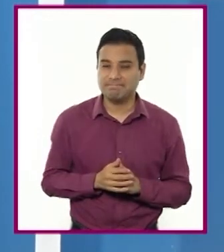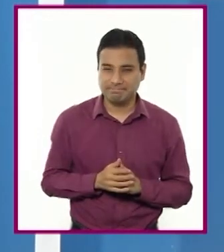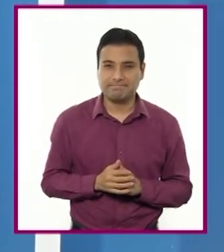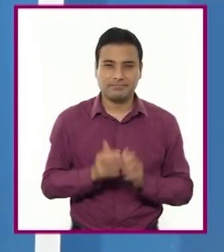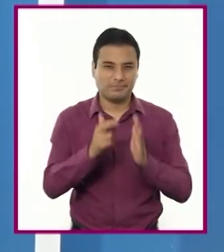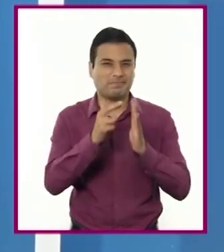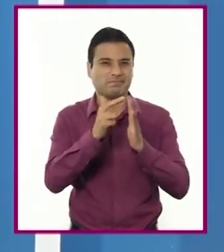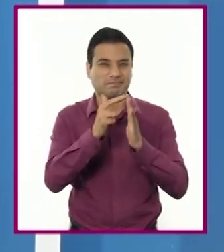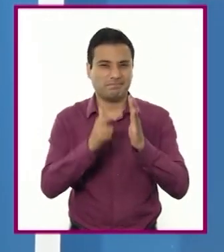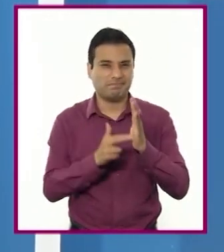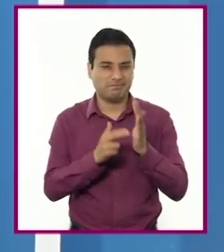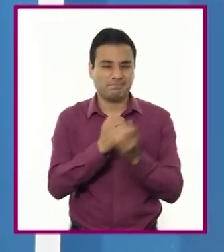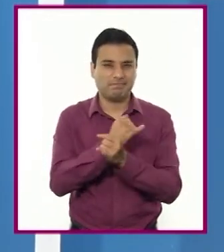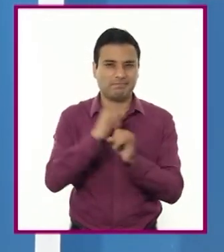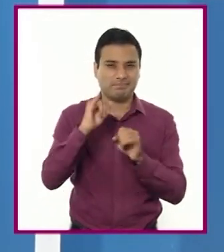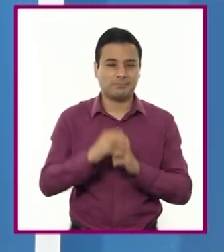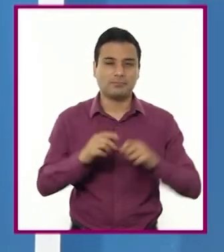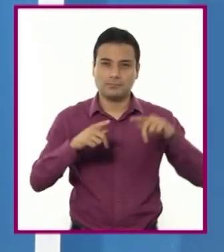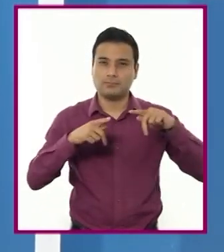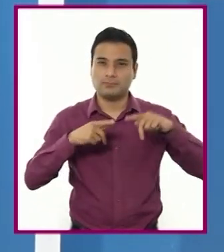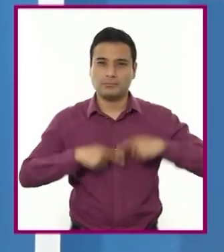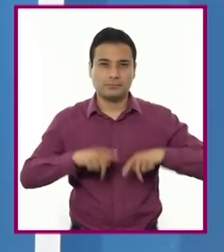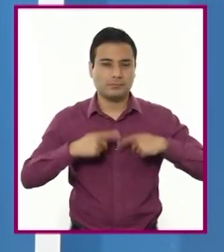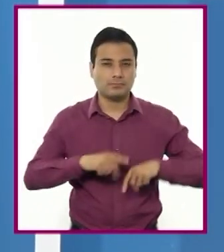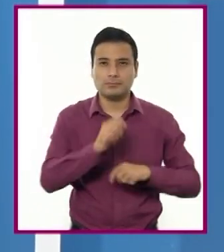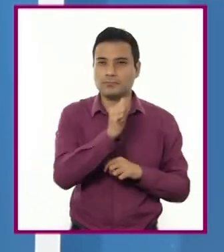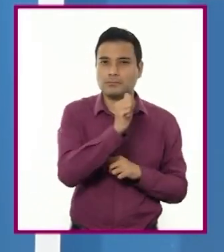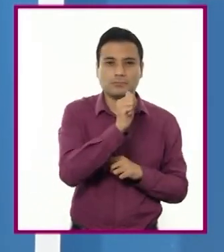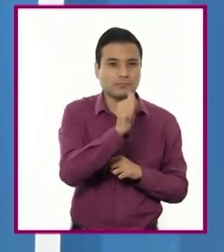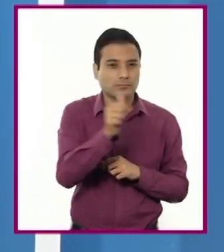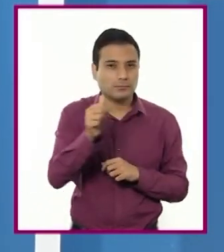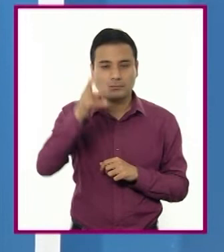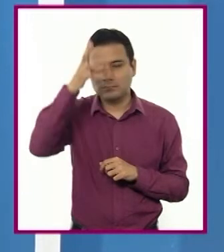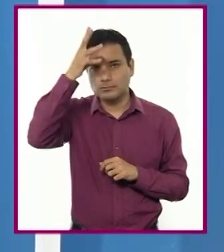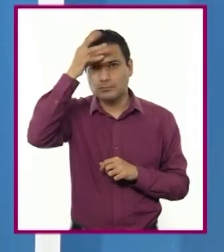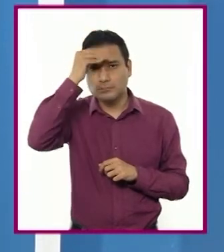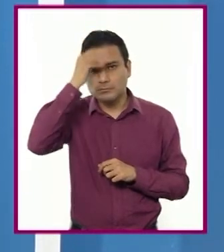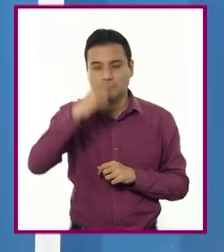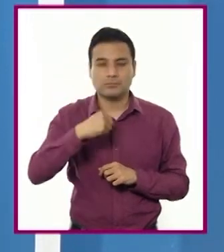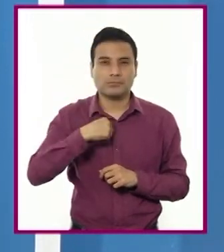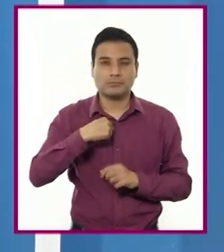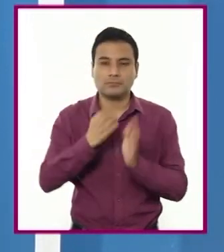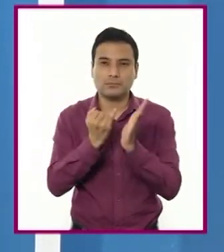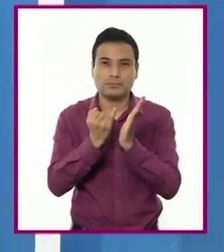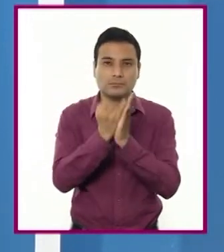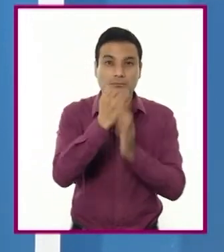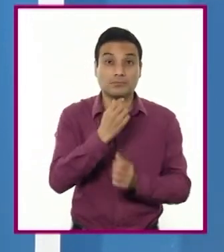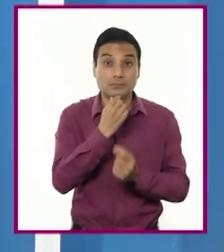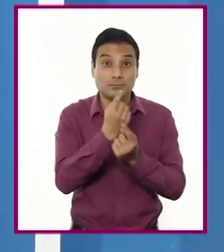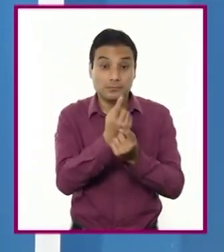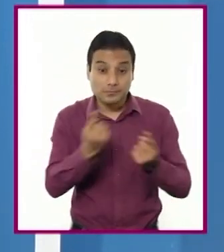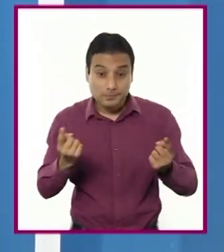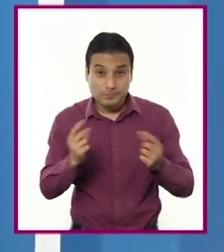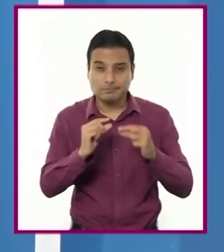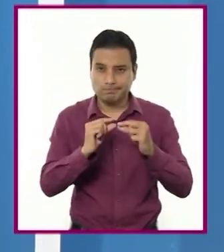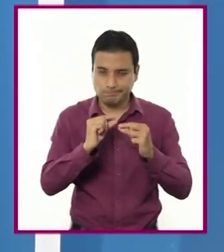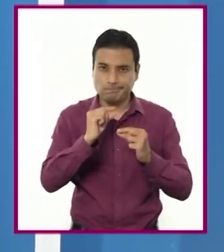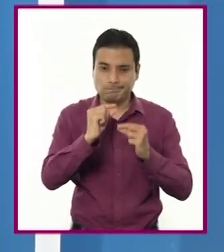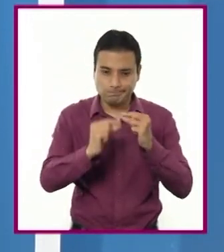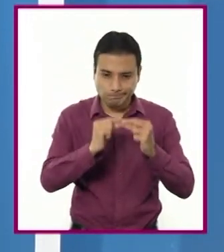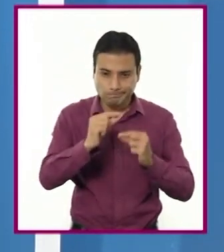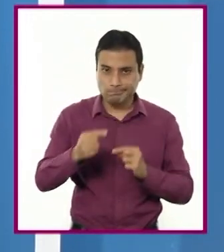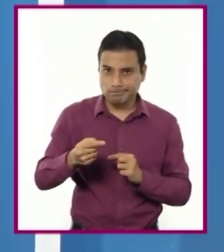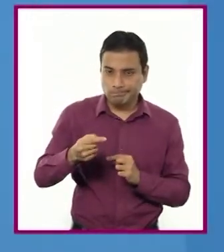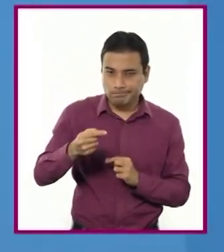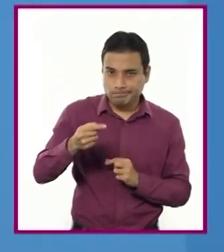Es a través de ella que las personas aprendemos a elegir, a decidir. Las niñas y los niños, conforme van creciendo y van